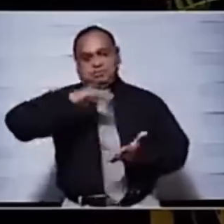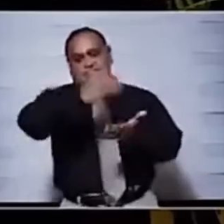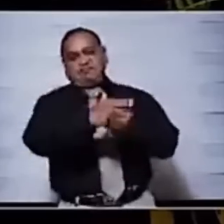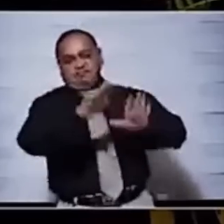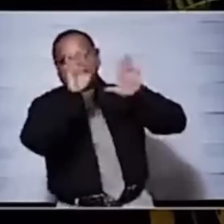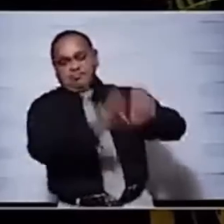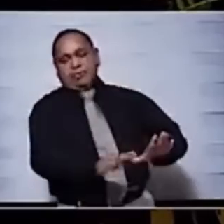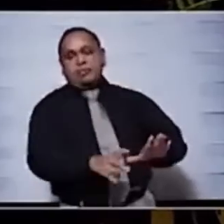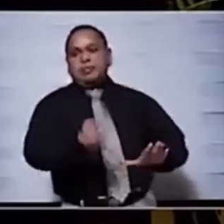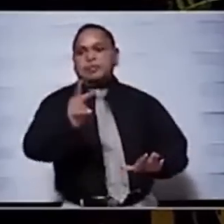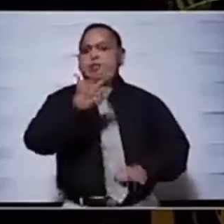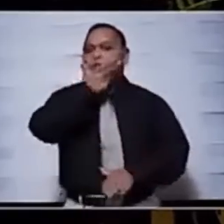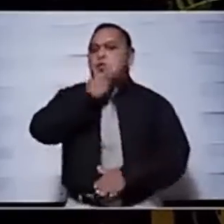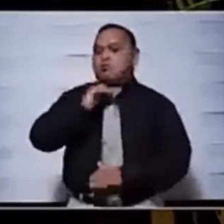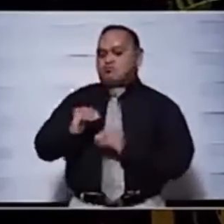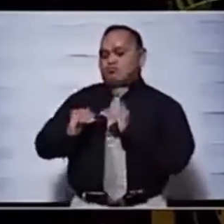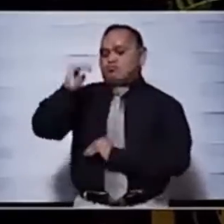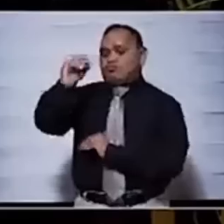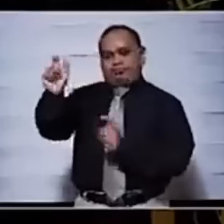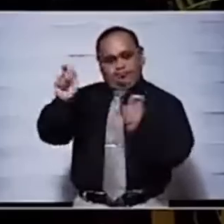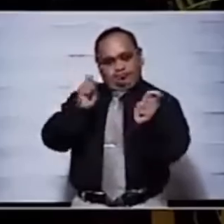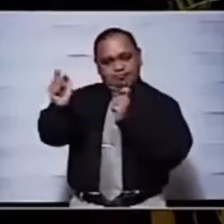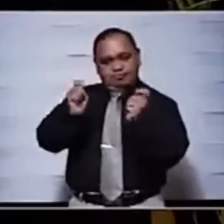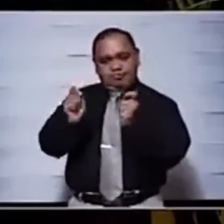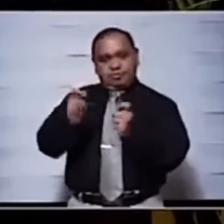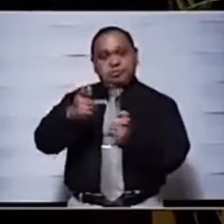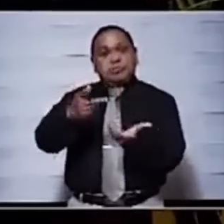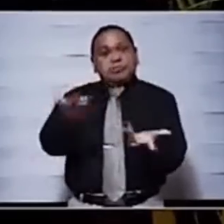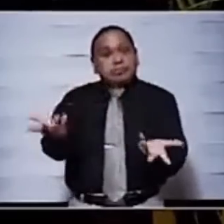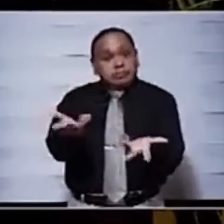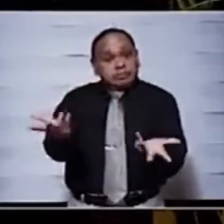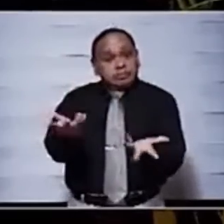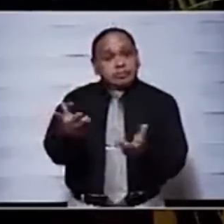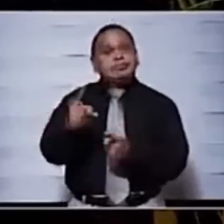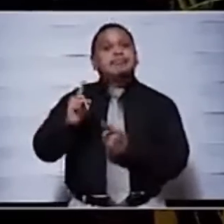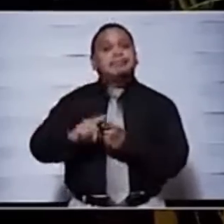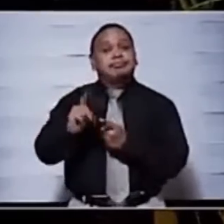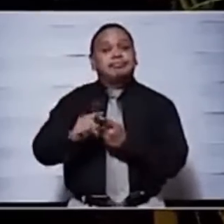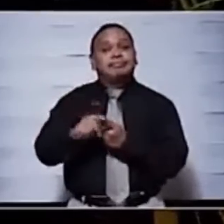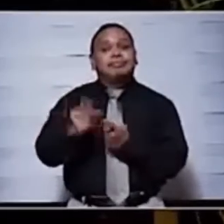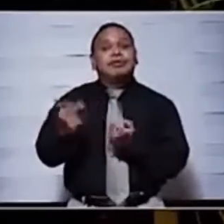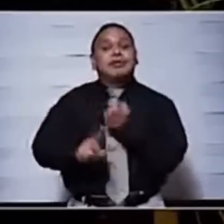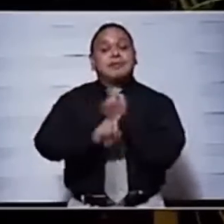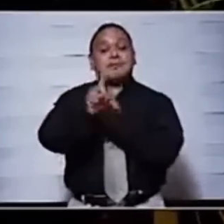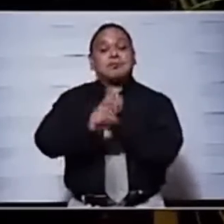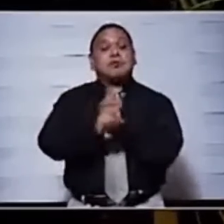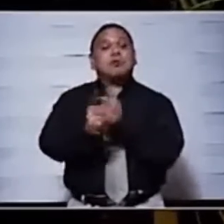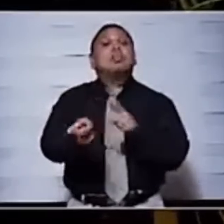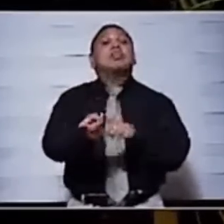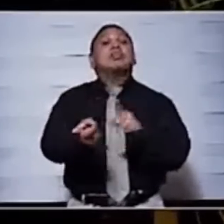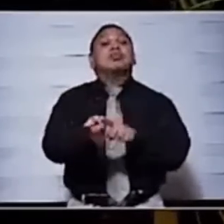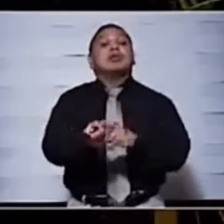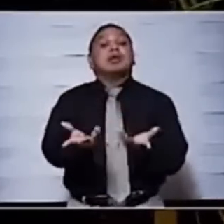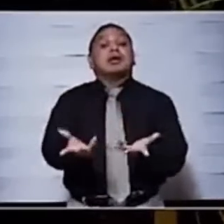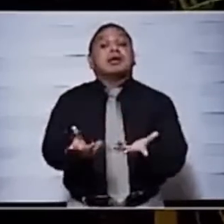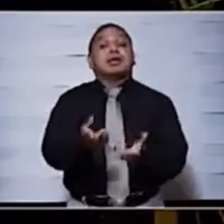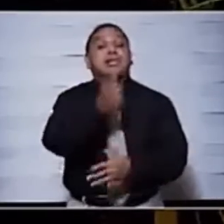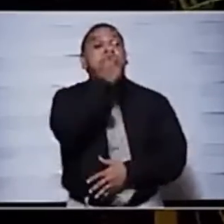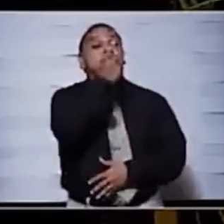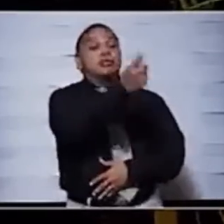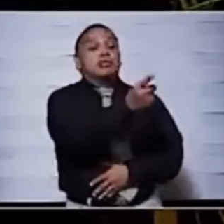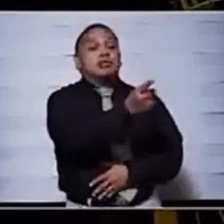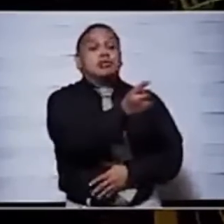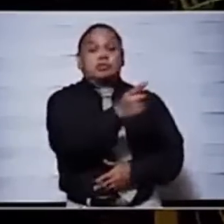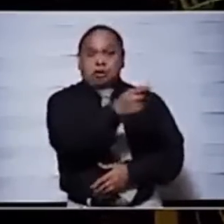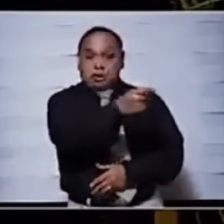patriarcales, pero una de las primeras tareas para poder combatir esto es ubicar dónde está el problema. ¿El problema está en la denuncia o el